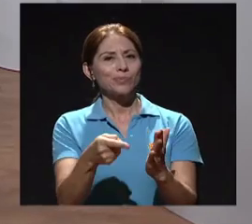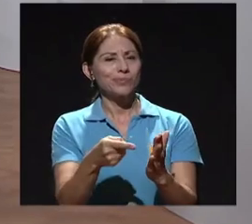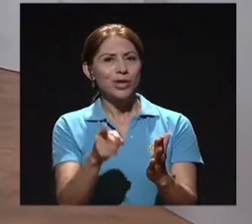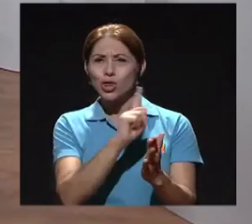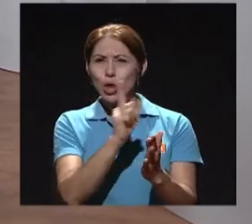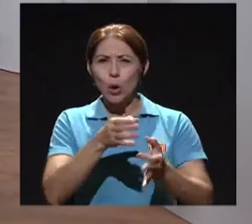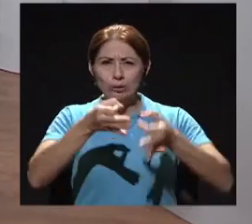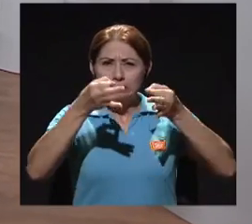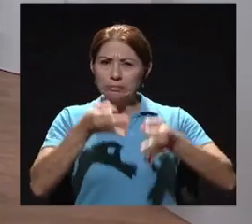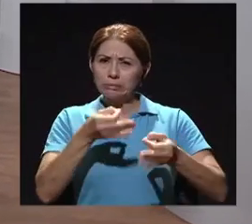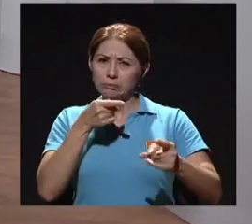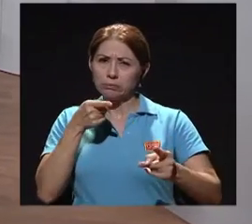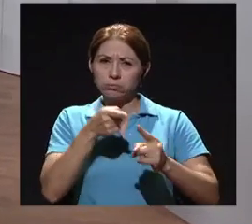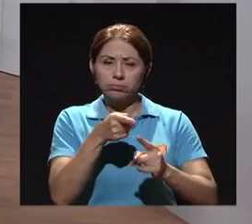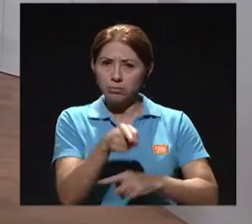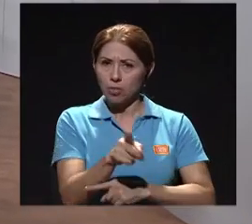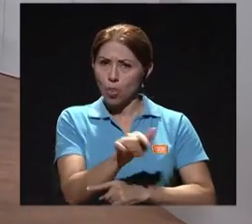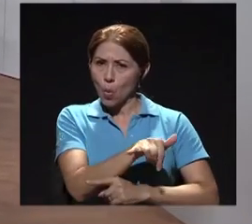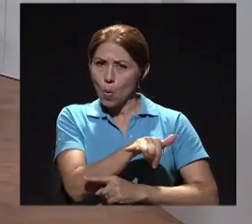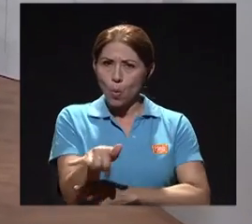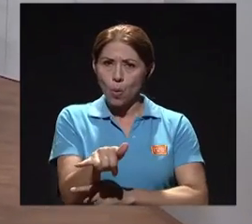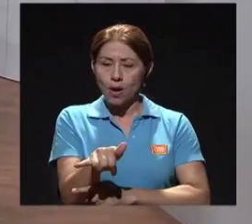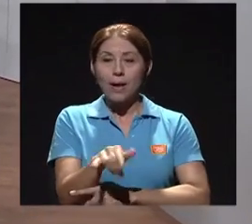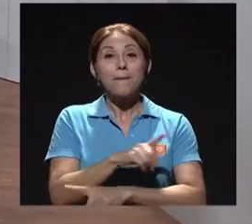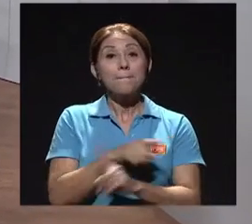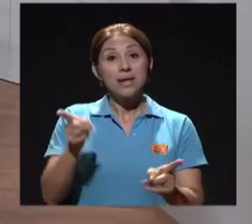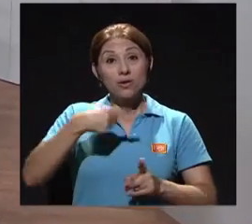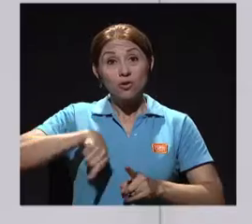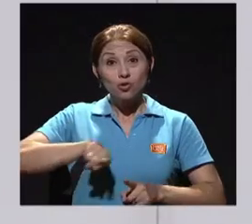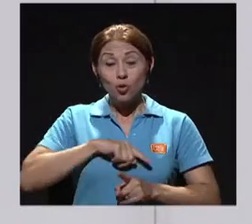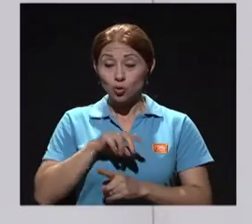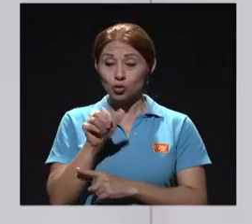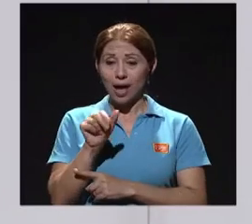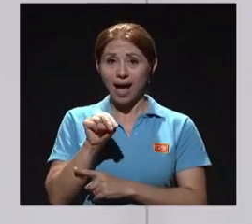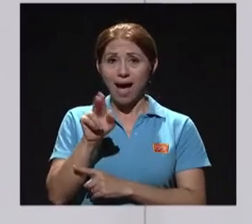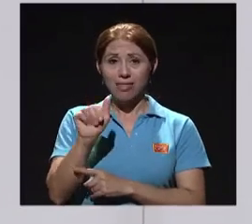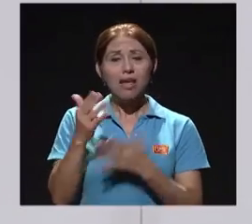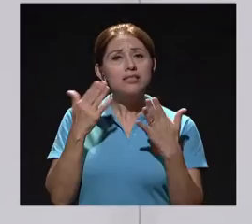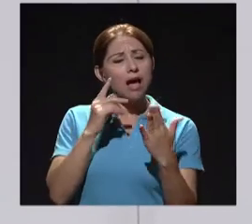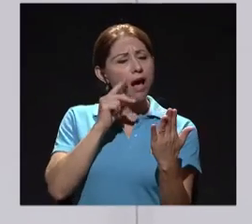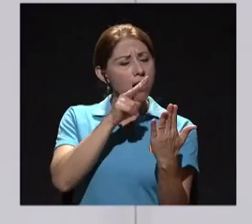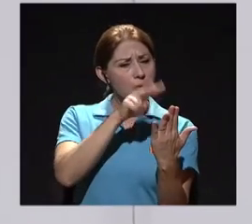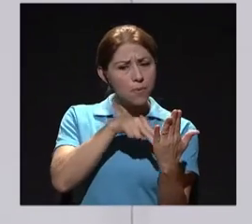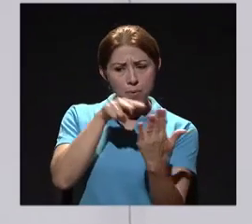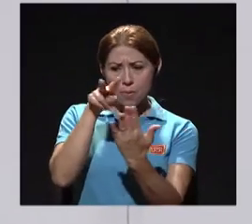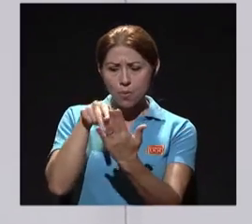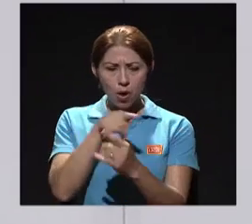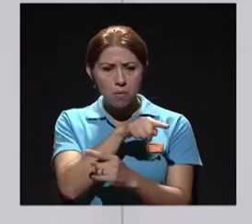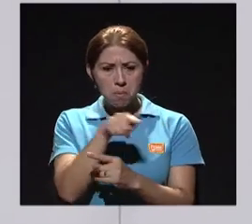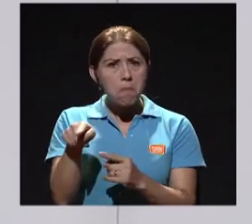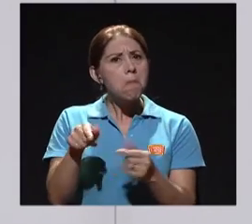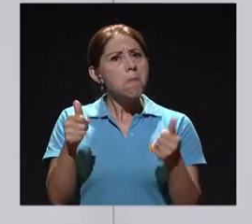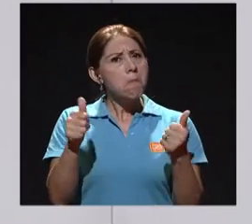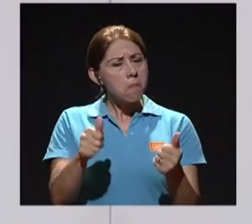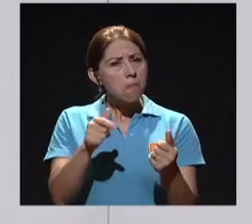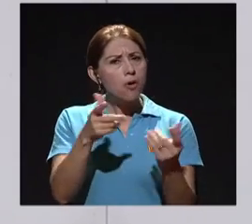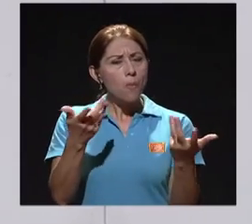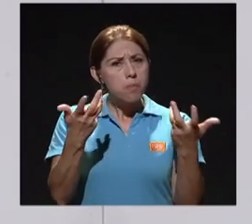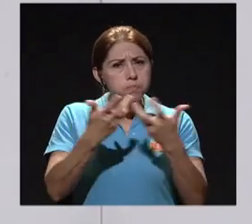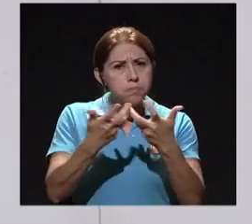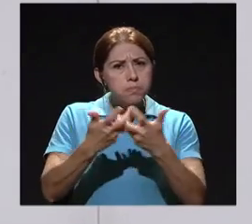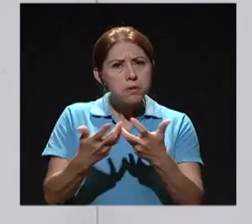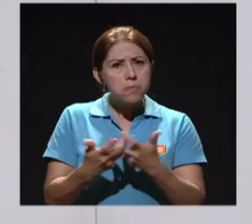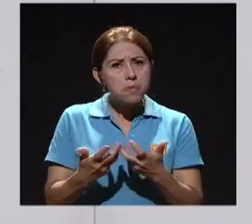que para nosotros la valoración que hemos hecho es de la anda coinciden en los principios fundamentales en el fondo en el fondo y